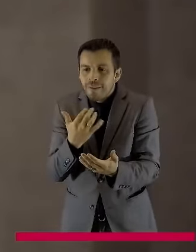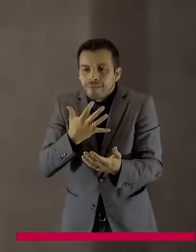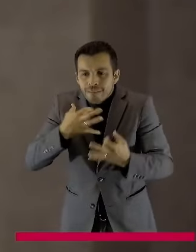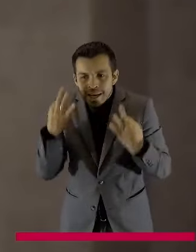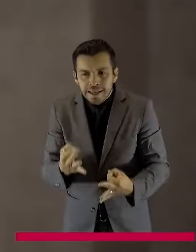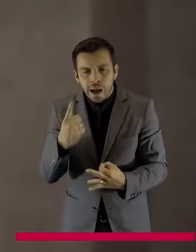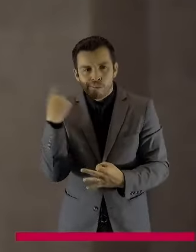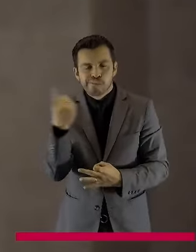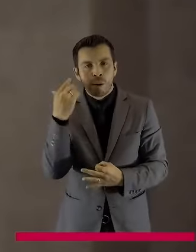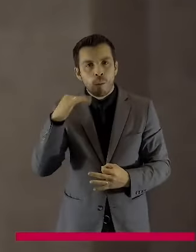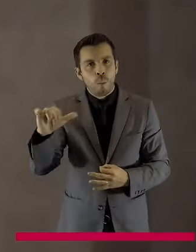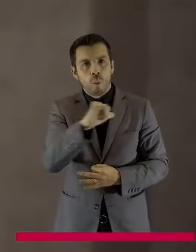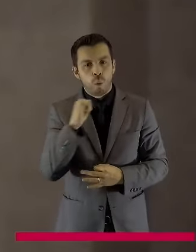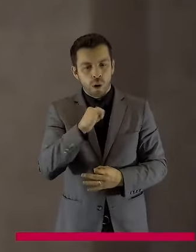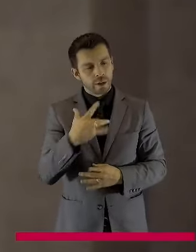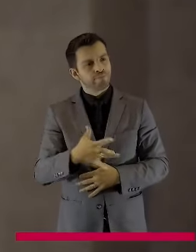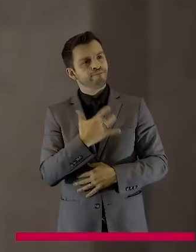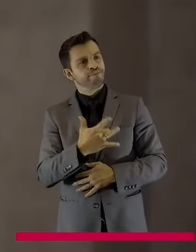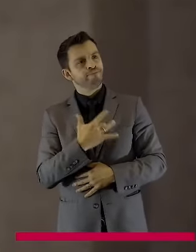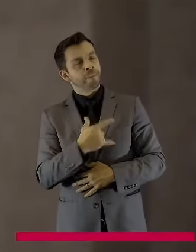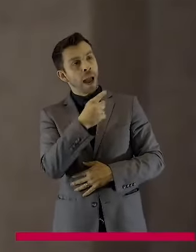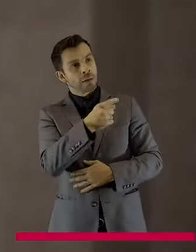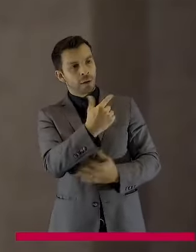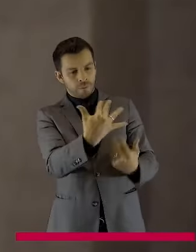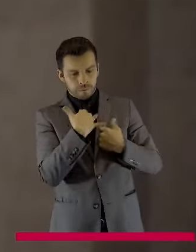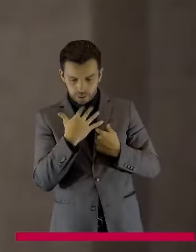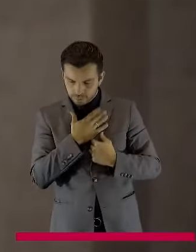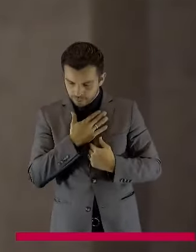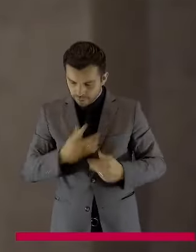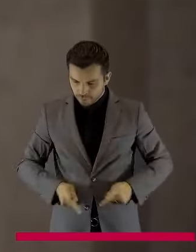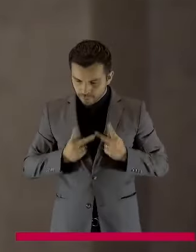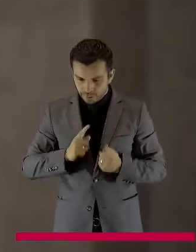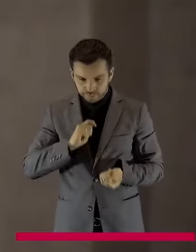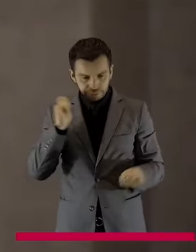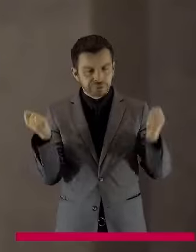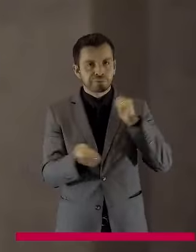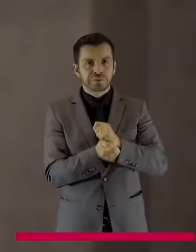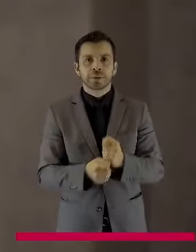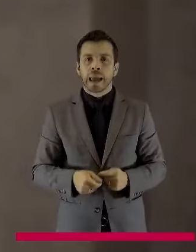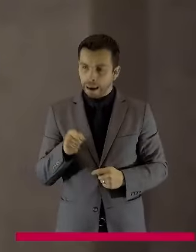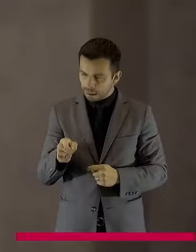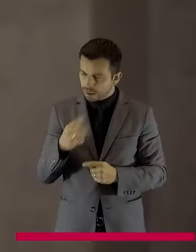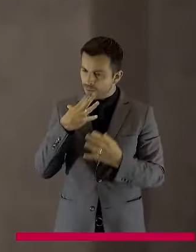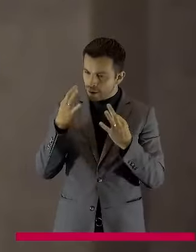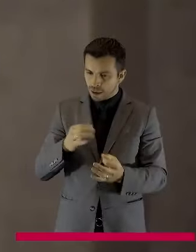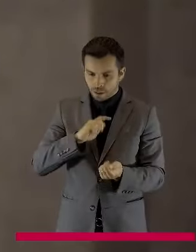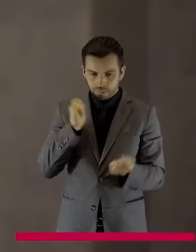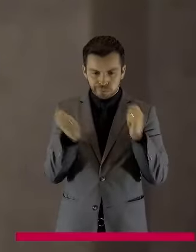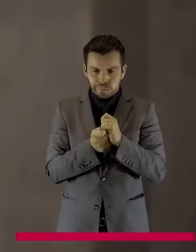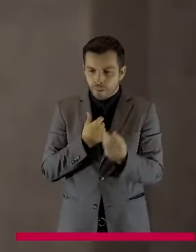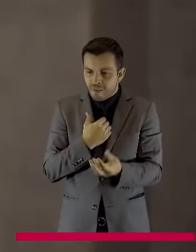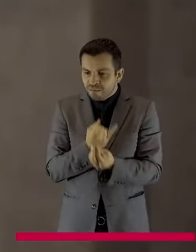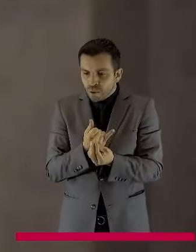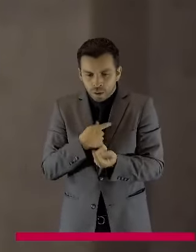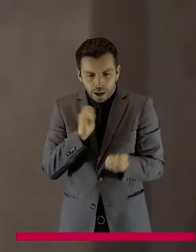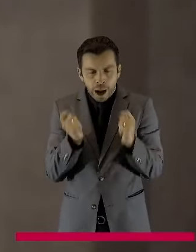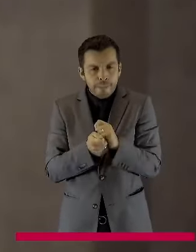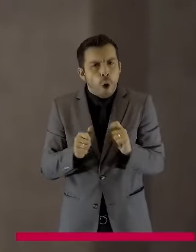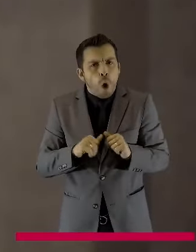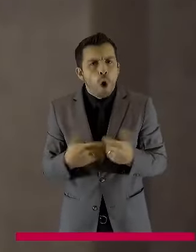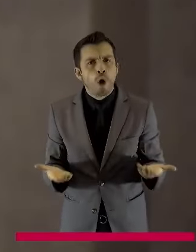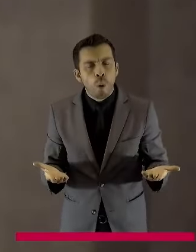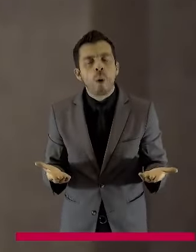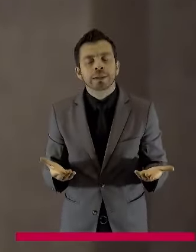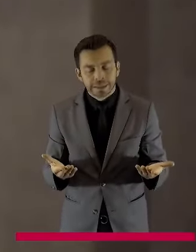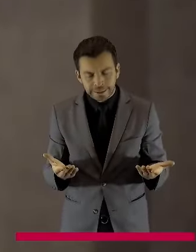mujeres sientan que lo que estamos haciendo está cambiando su vida, que en algo está transformando sus realidades.